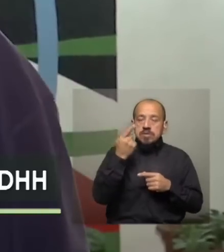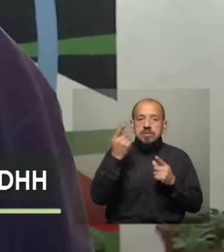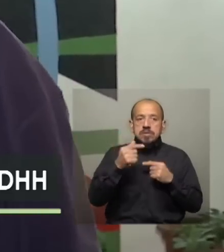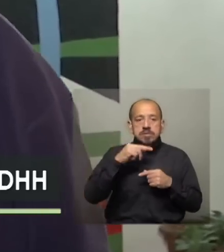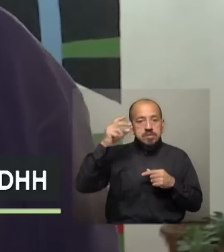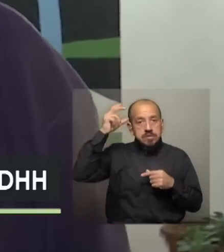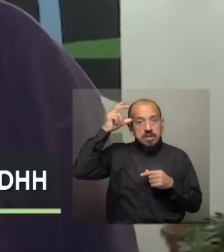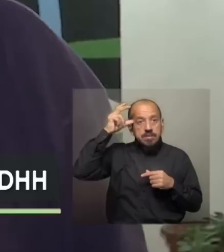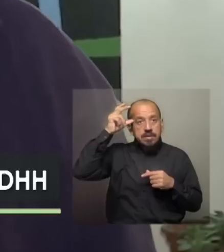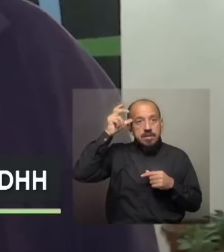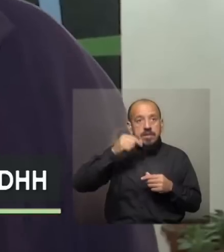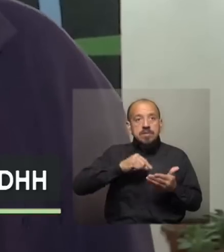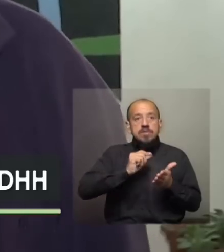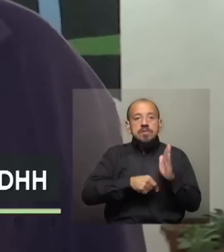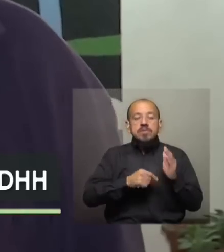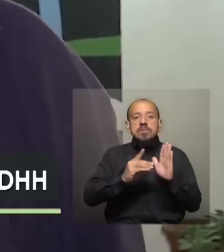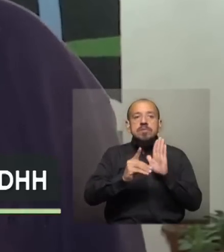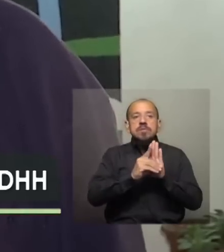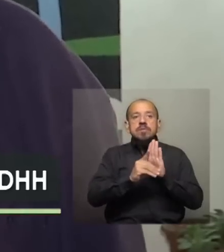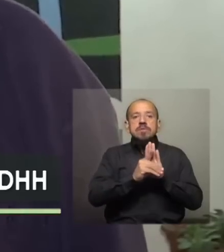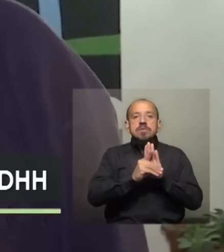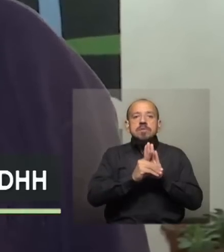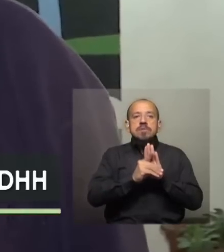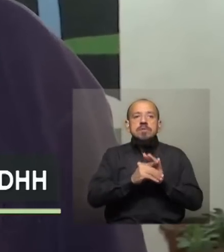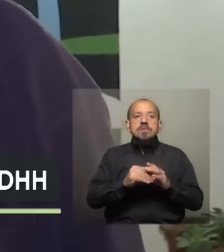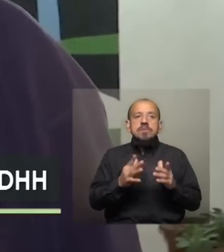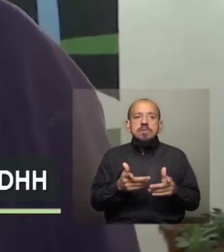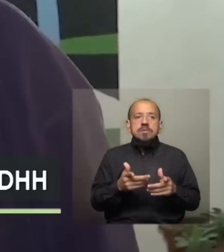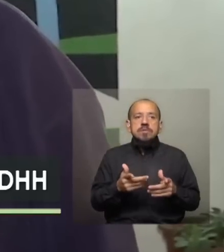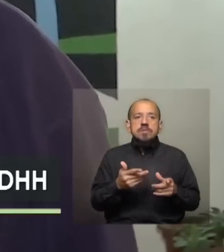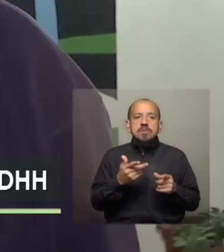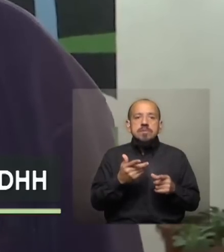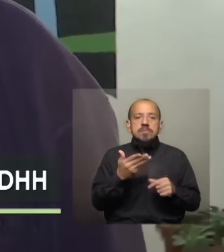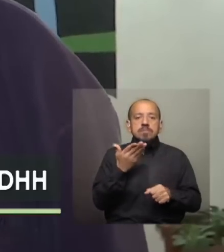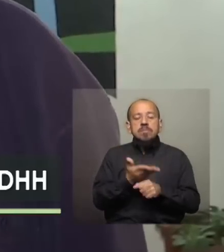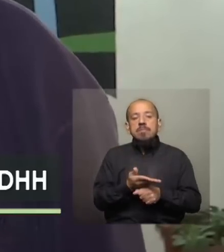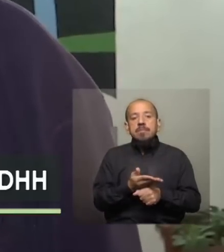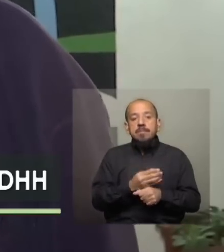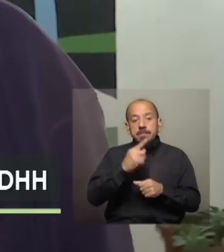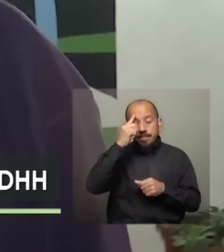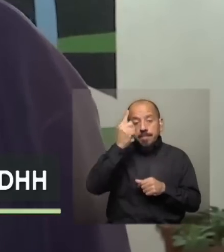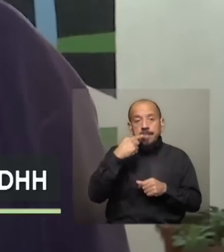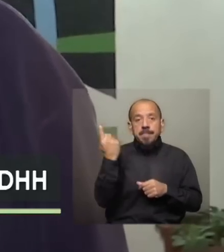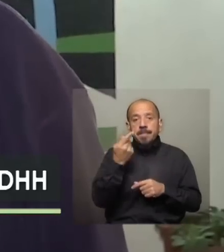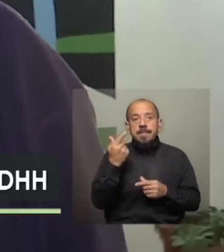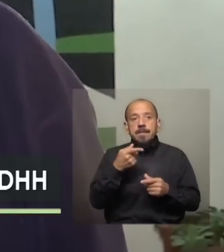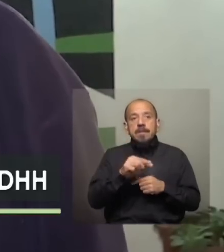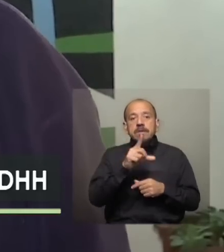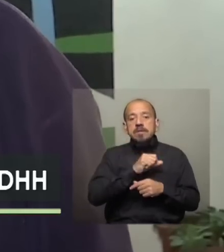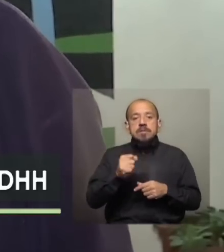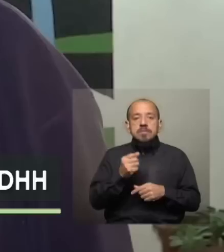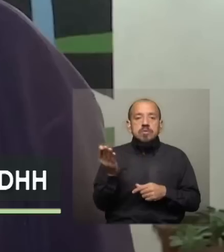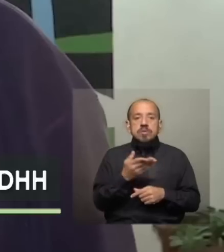tabaré Vázquez había firmado un decreto este por reclamos internacionales donde se les abonaba el 100%